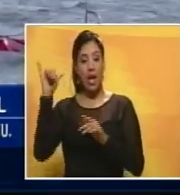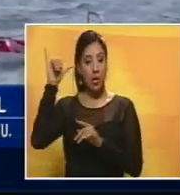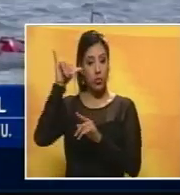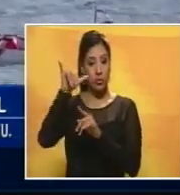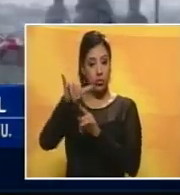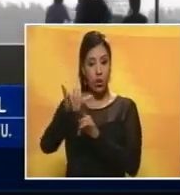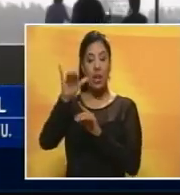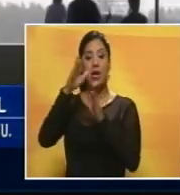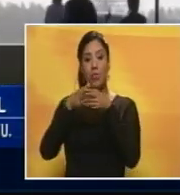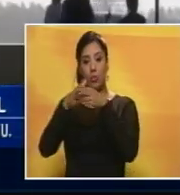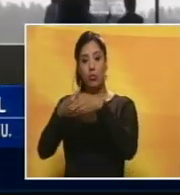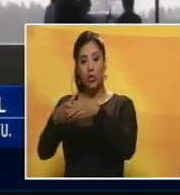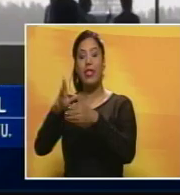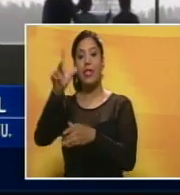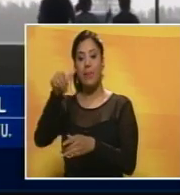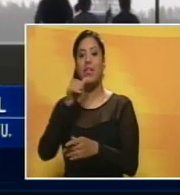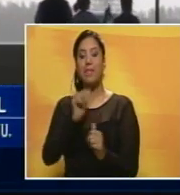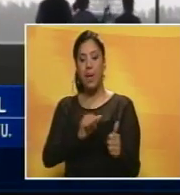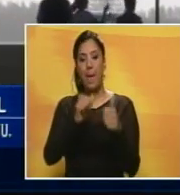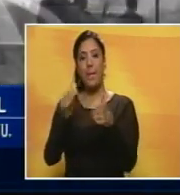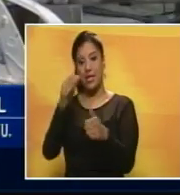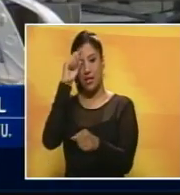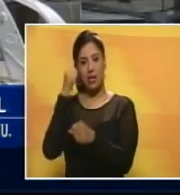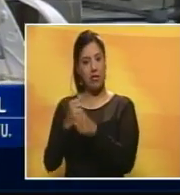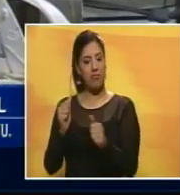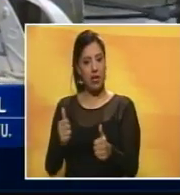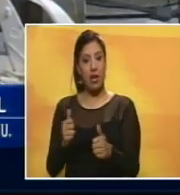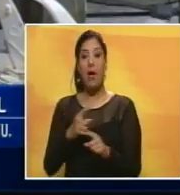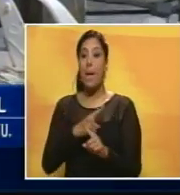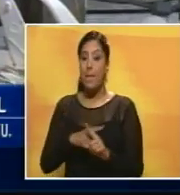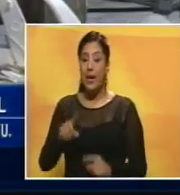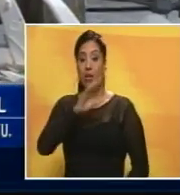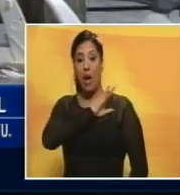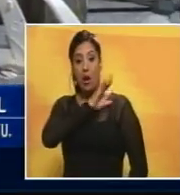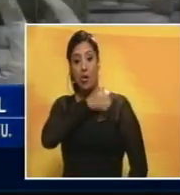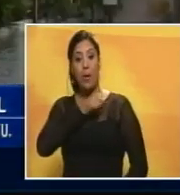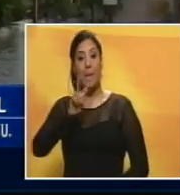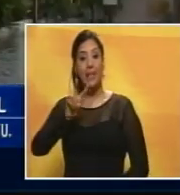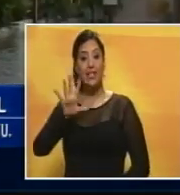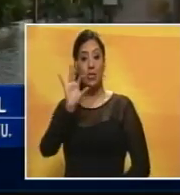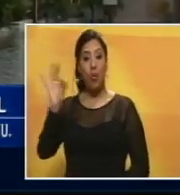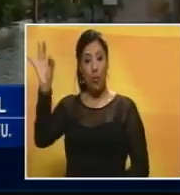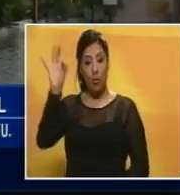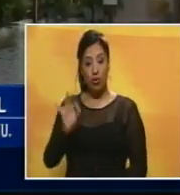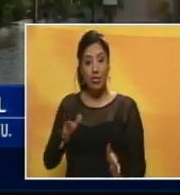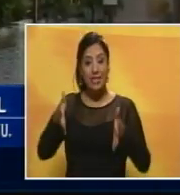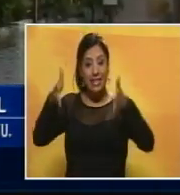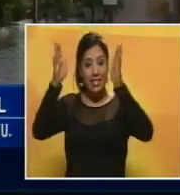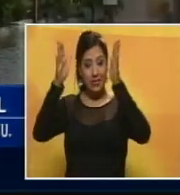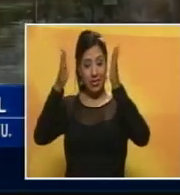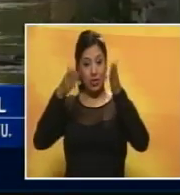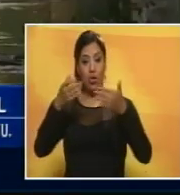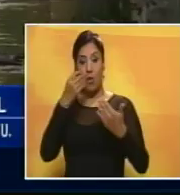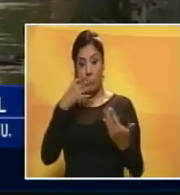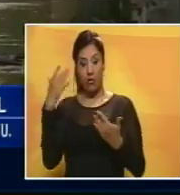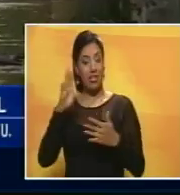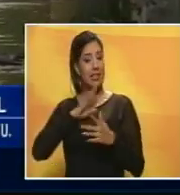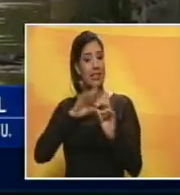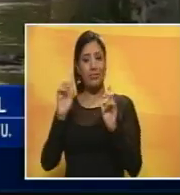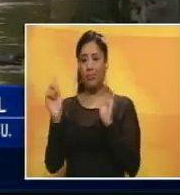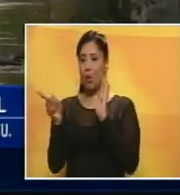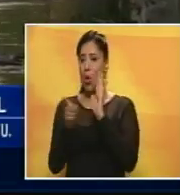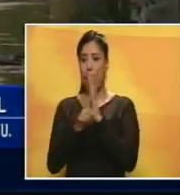aeropuertos anunciaron el reinicio de sus operaciones. Según las autoridades, 25% de los edificios de los Cayos de Florida